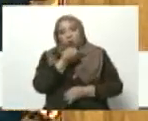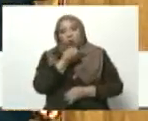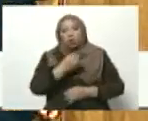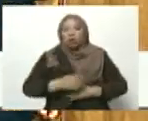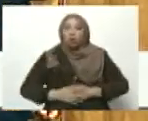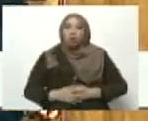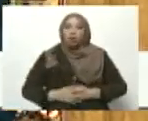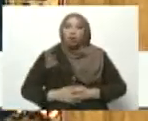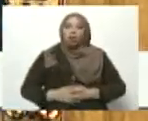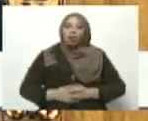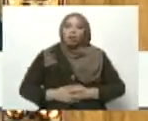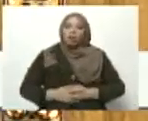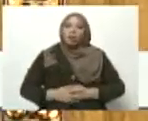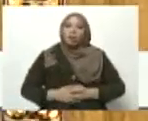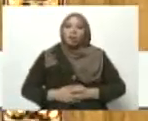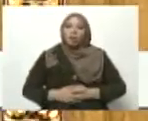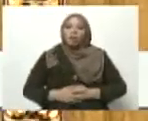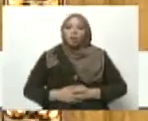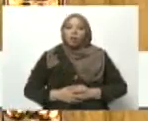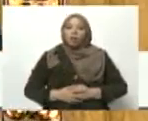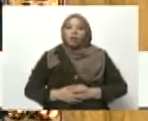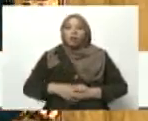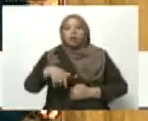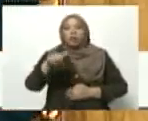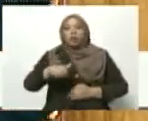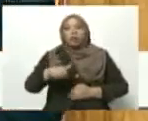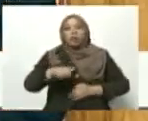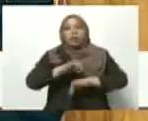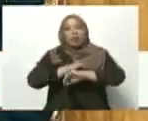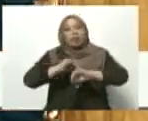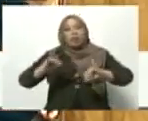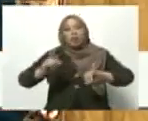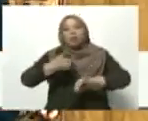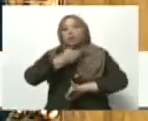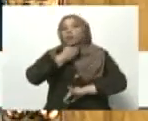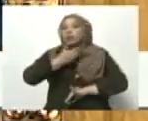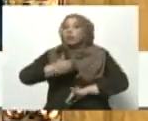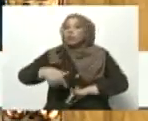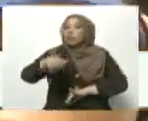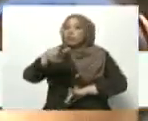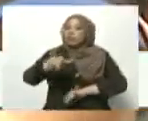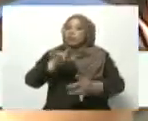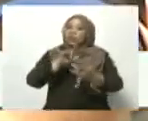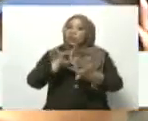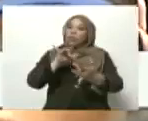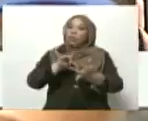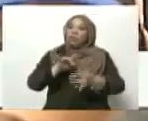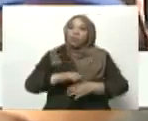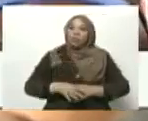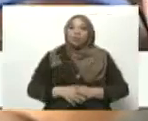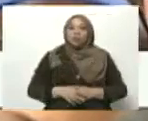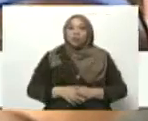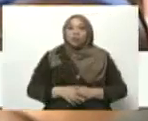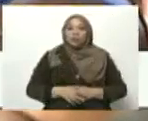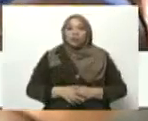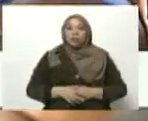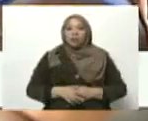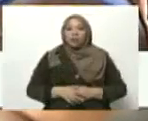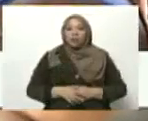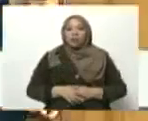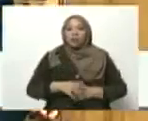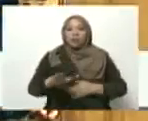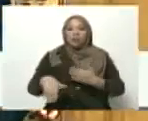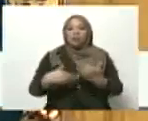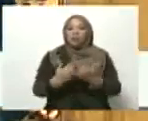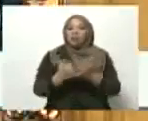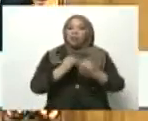de Tiendita. Esa operación fracasó. Ellos llamaron inmediatamente el 23, el 26 de enero. Bolton dice, llamo